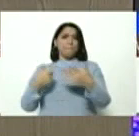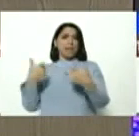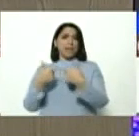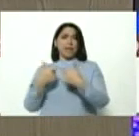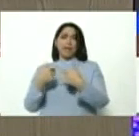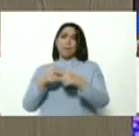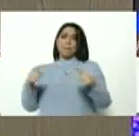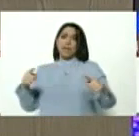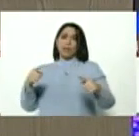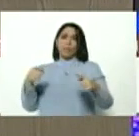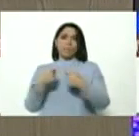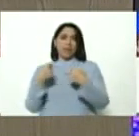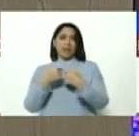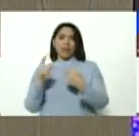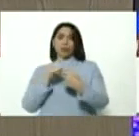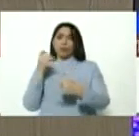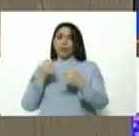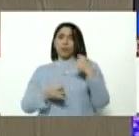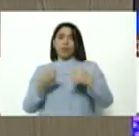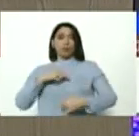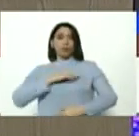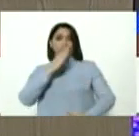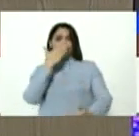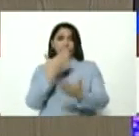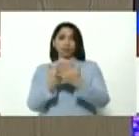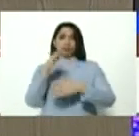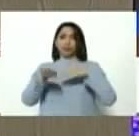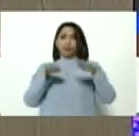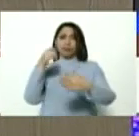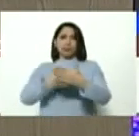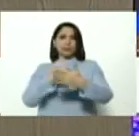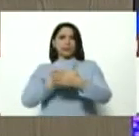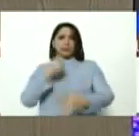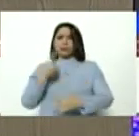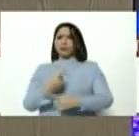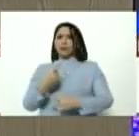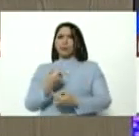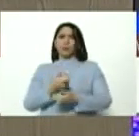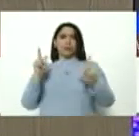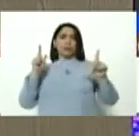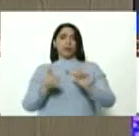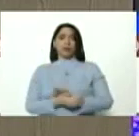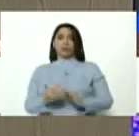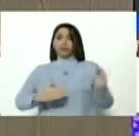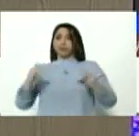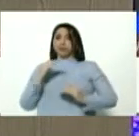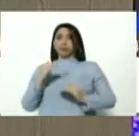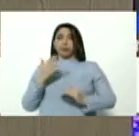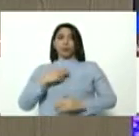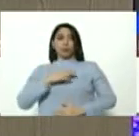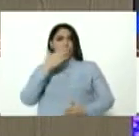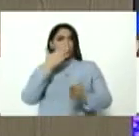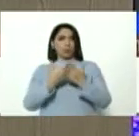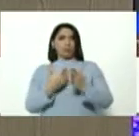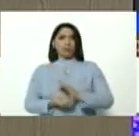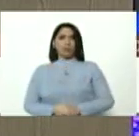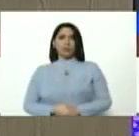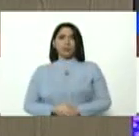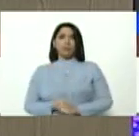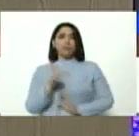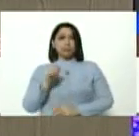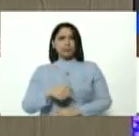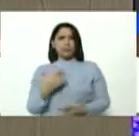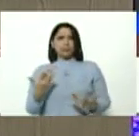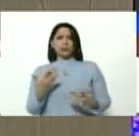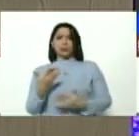ha concluido todavía. Tenemos por delante batallas que librar, tenemos por delante desafíos